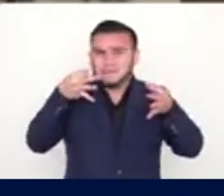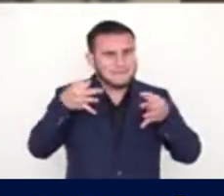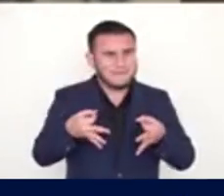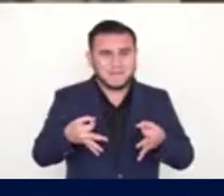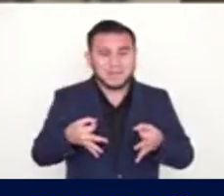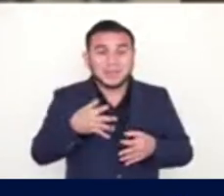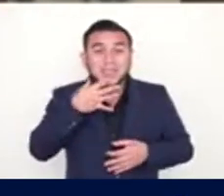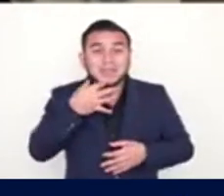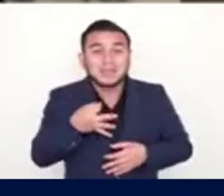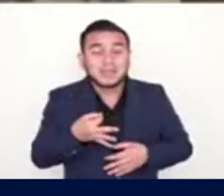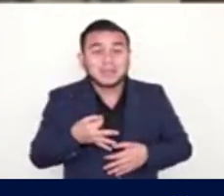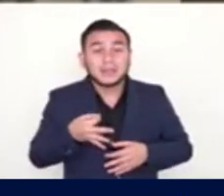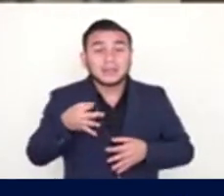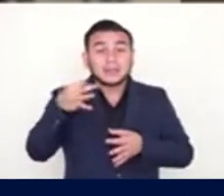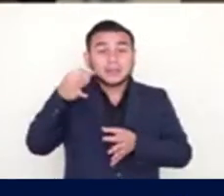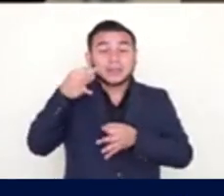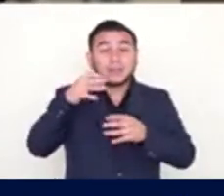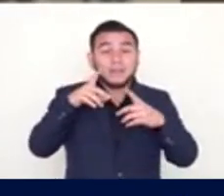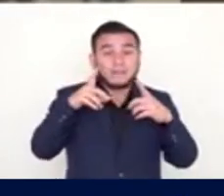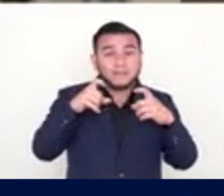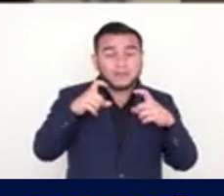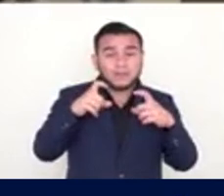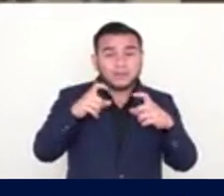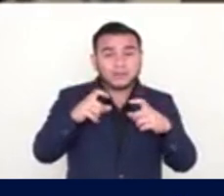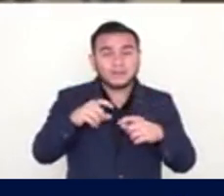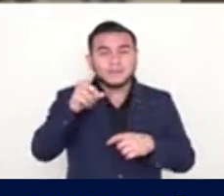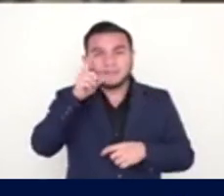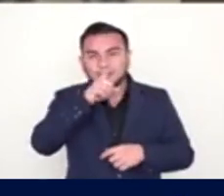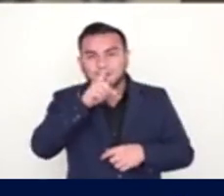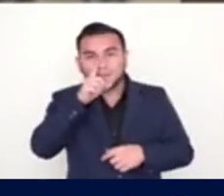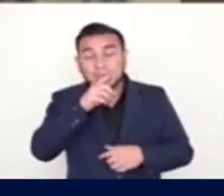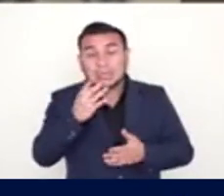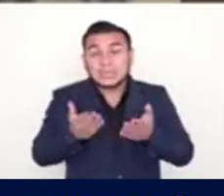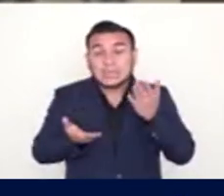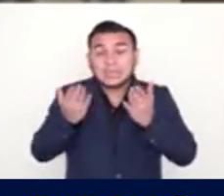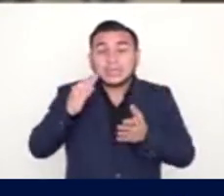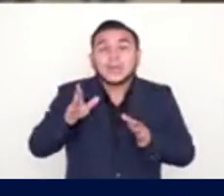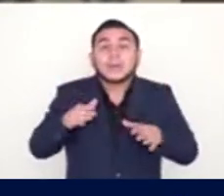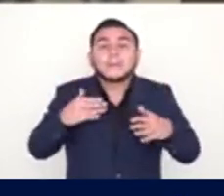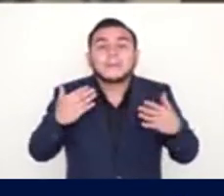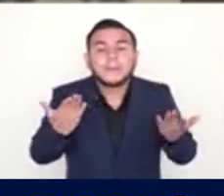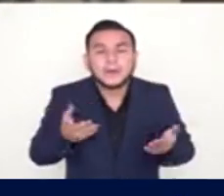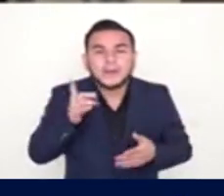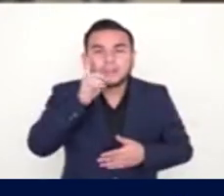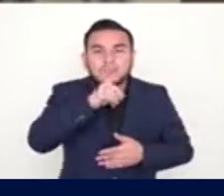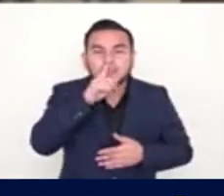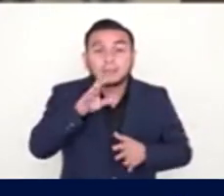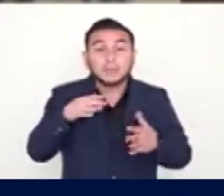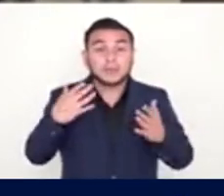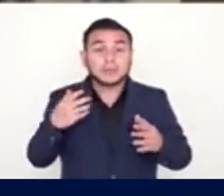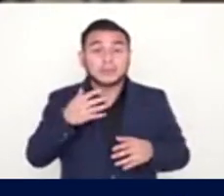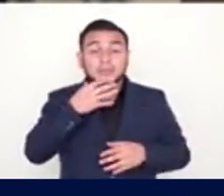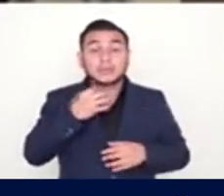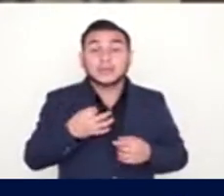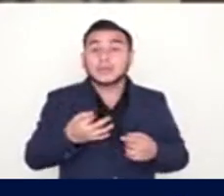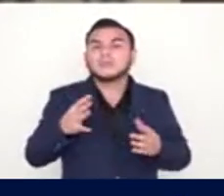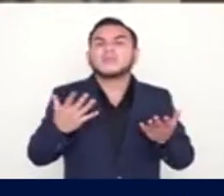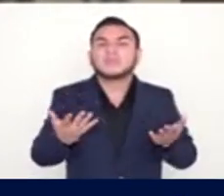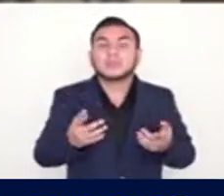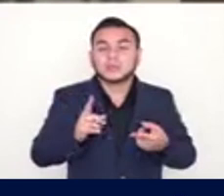oficiales. Son fotografías falsas de supuestos documentos oficiales. ¿Por qué digo que son falsas? Bueno, por varias